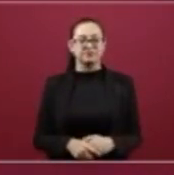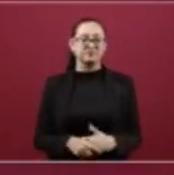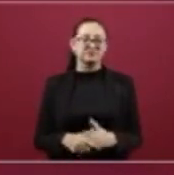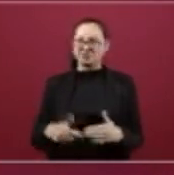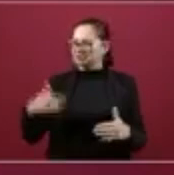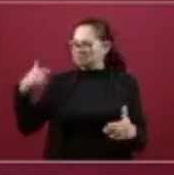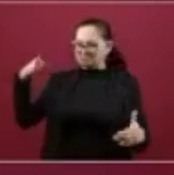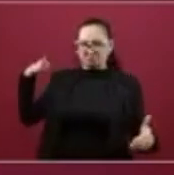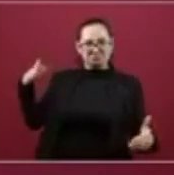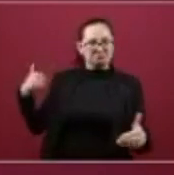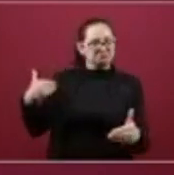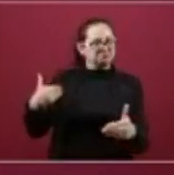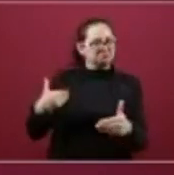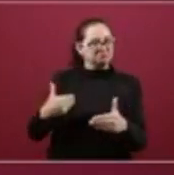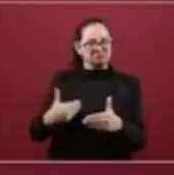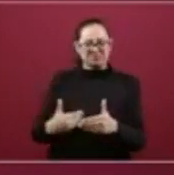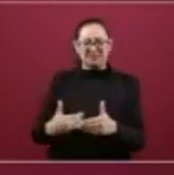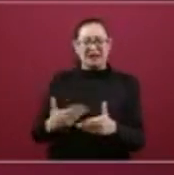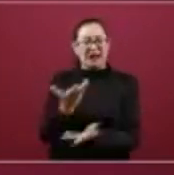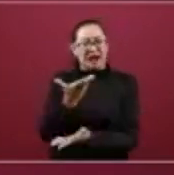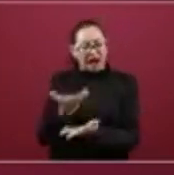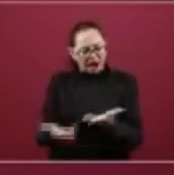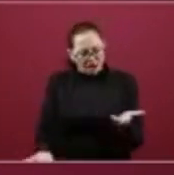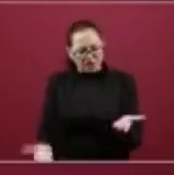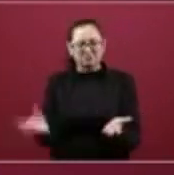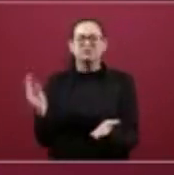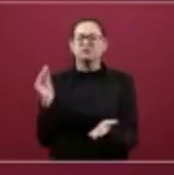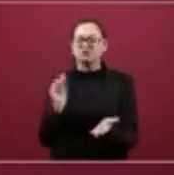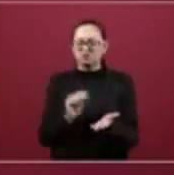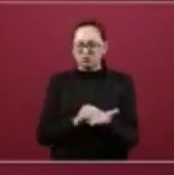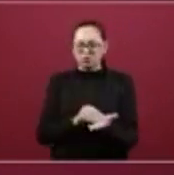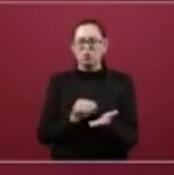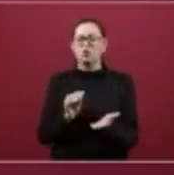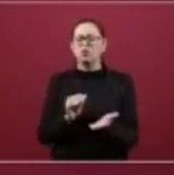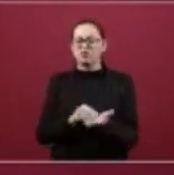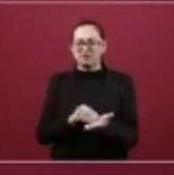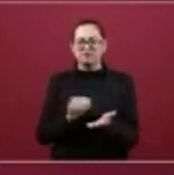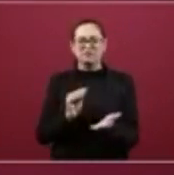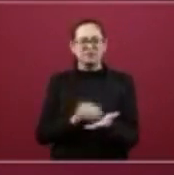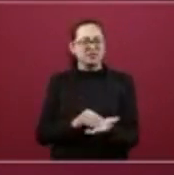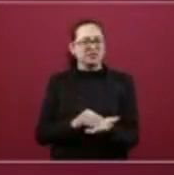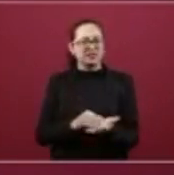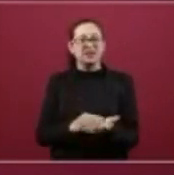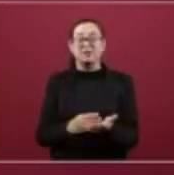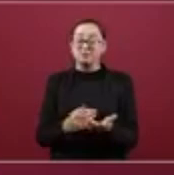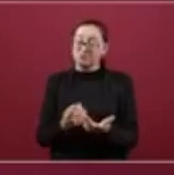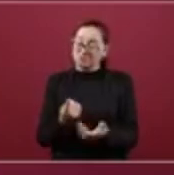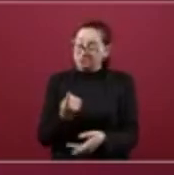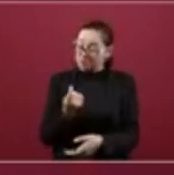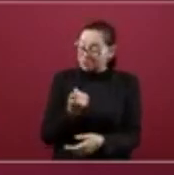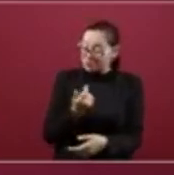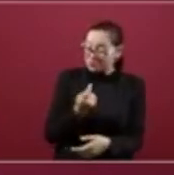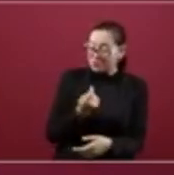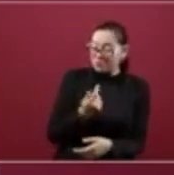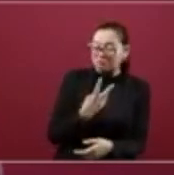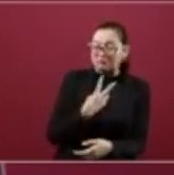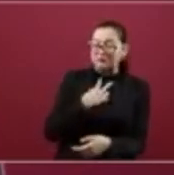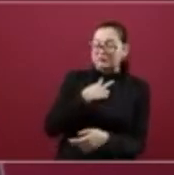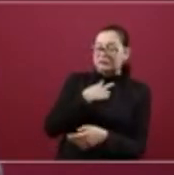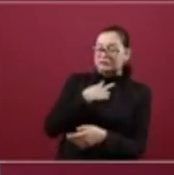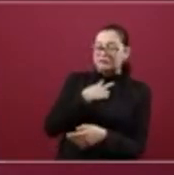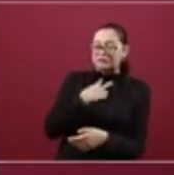ahora, inclusive, que está pasando por un mal